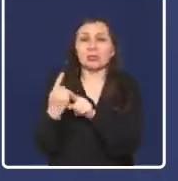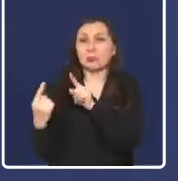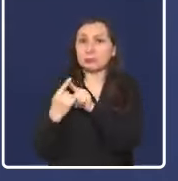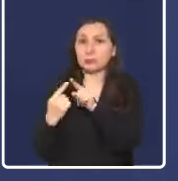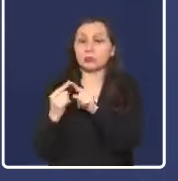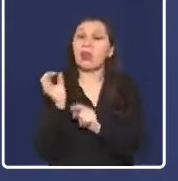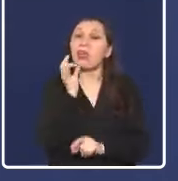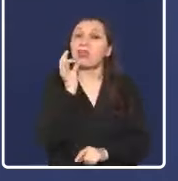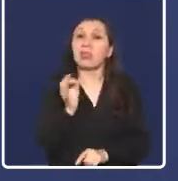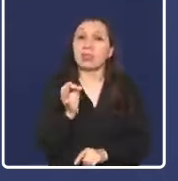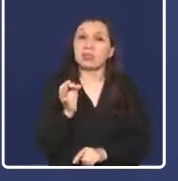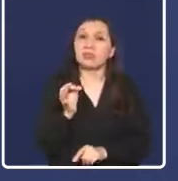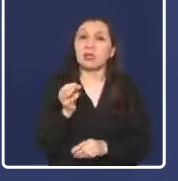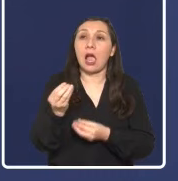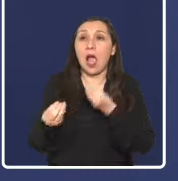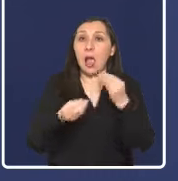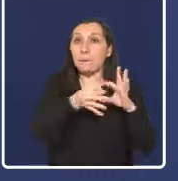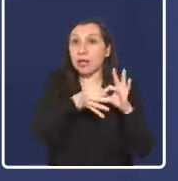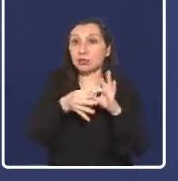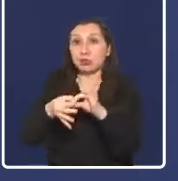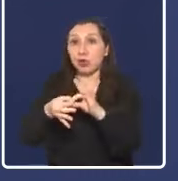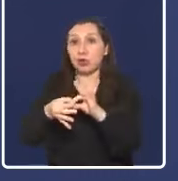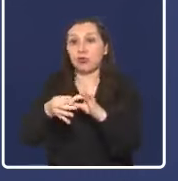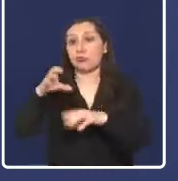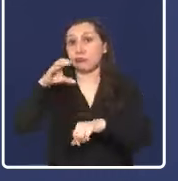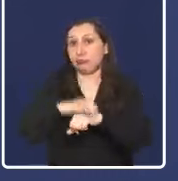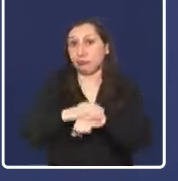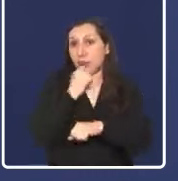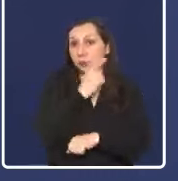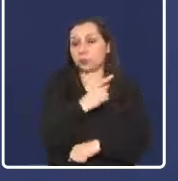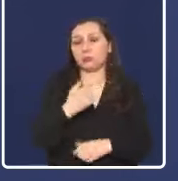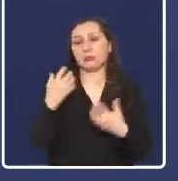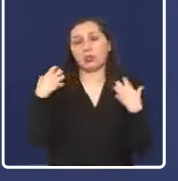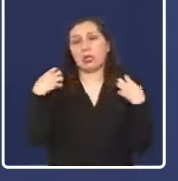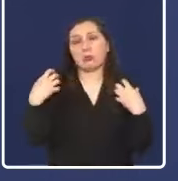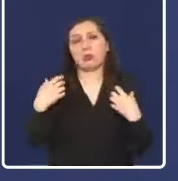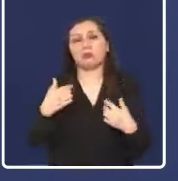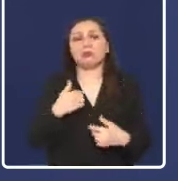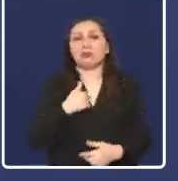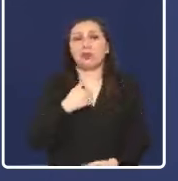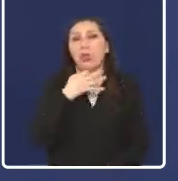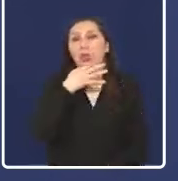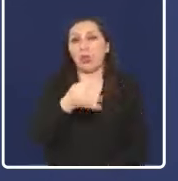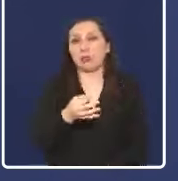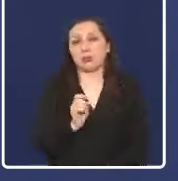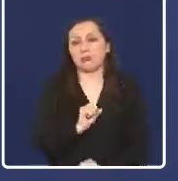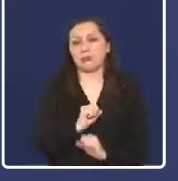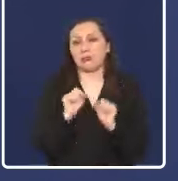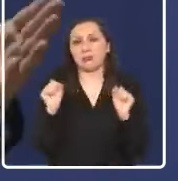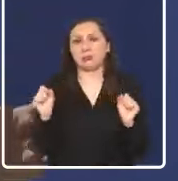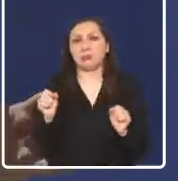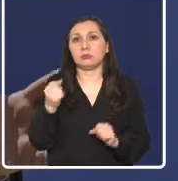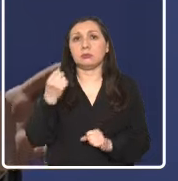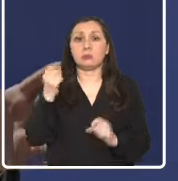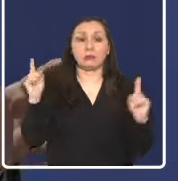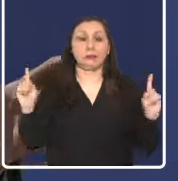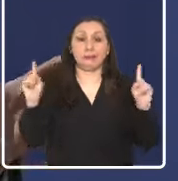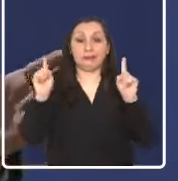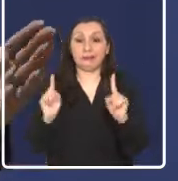que dice relación con los hechos imputados, creo que sería irresponsable de mi parte pronunciarme, porque acá hay dos